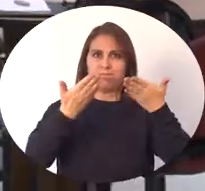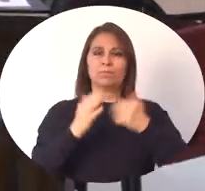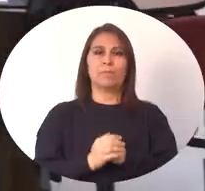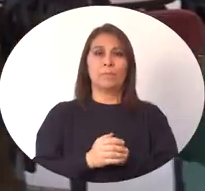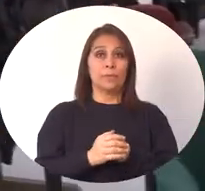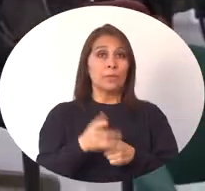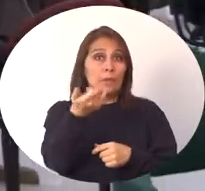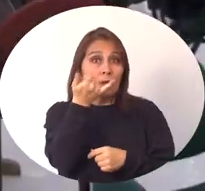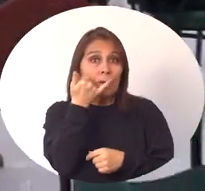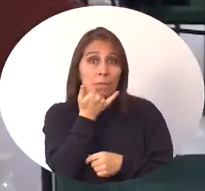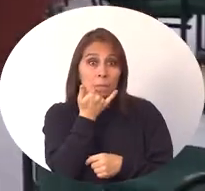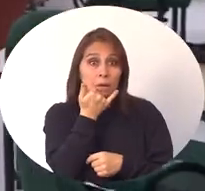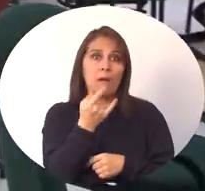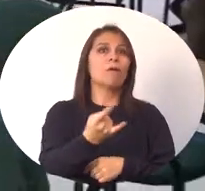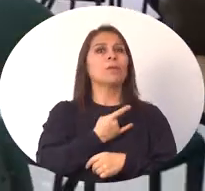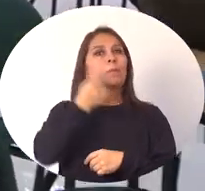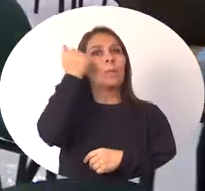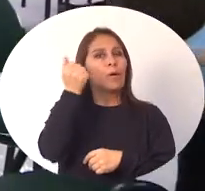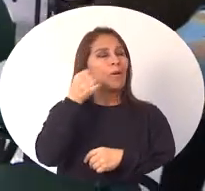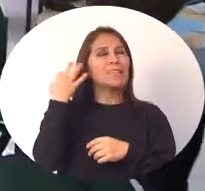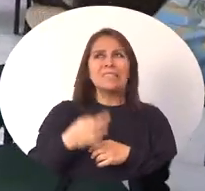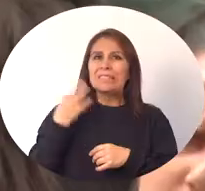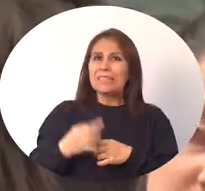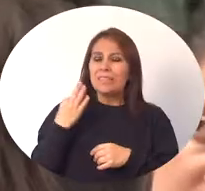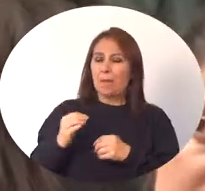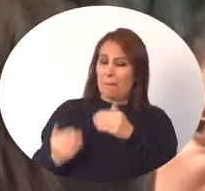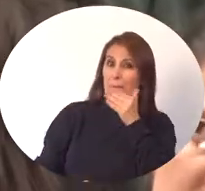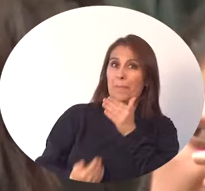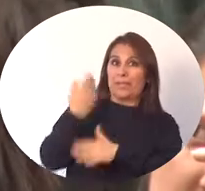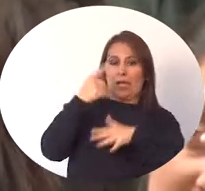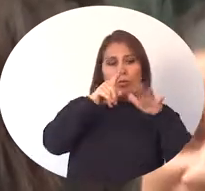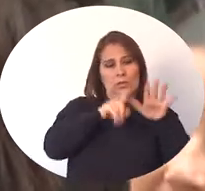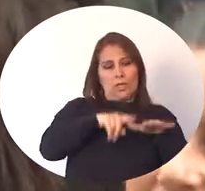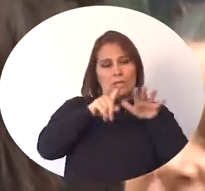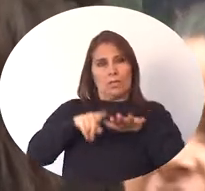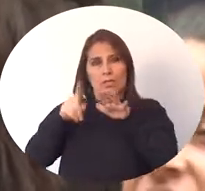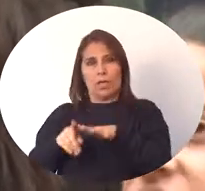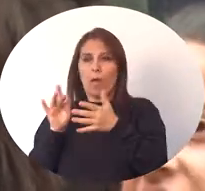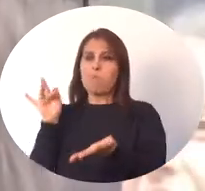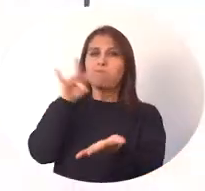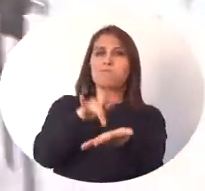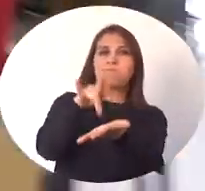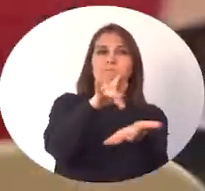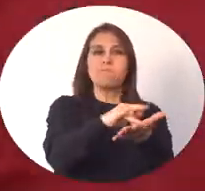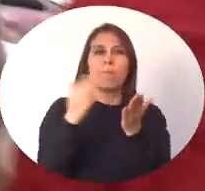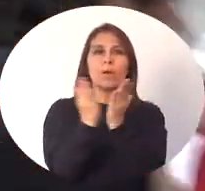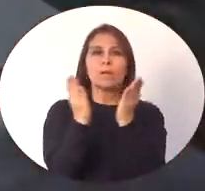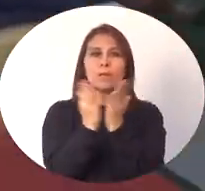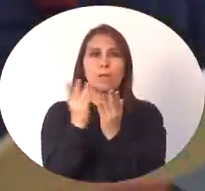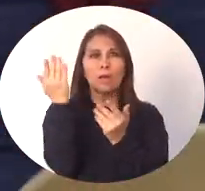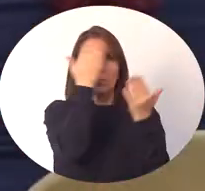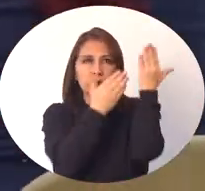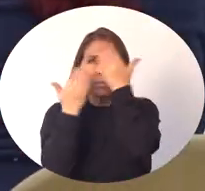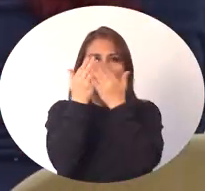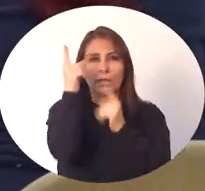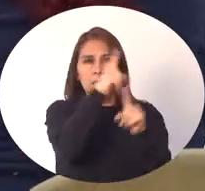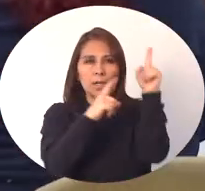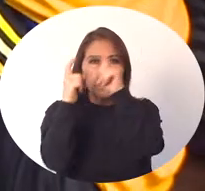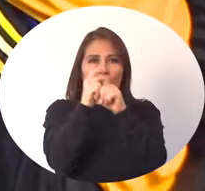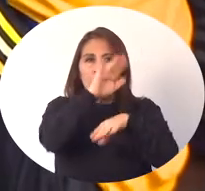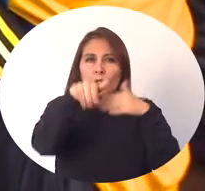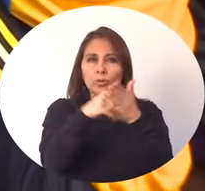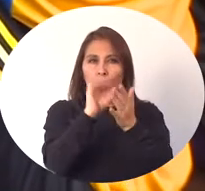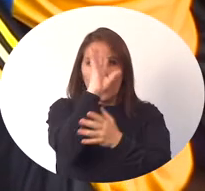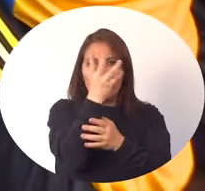ello, la Universidad Pedagógica Nacional involucra a sus estudiantes desde los primeros semestres en las reflexiones y prácticas propias del